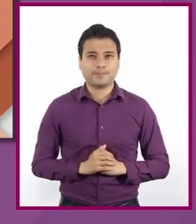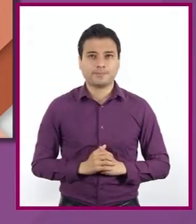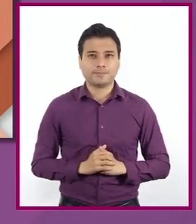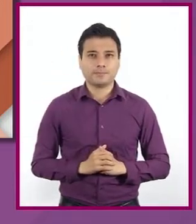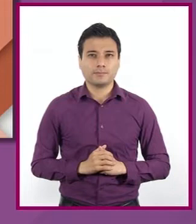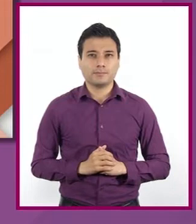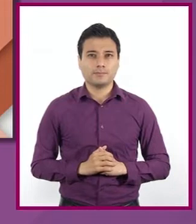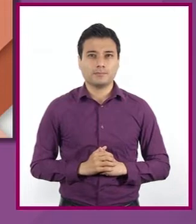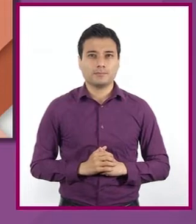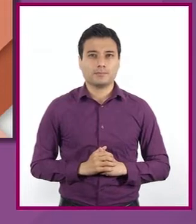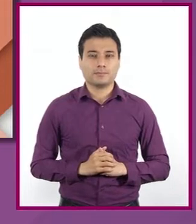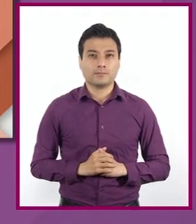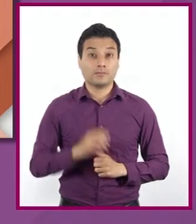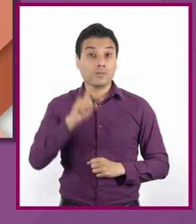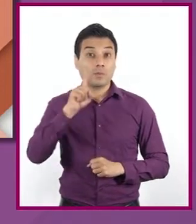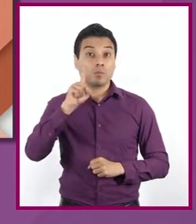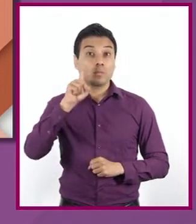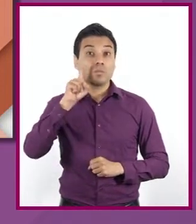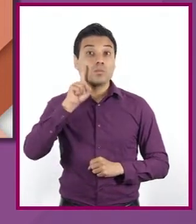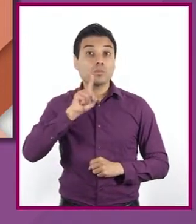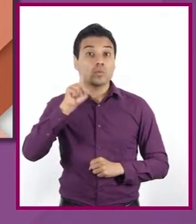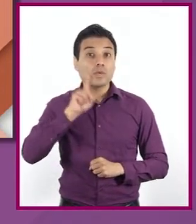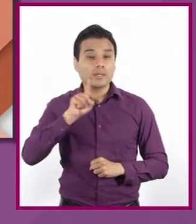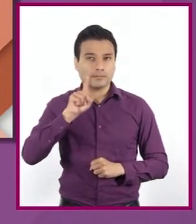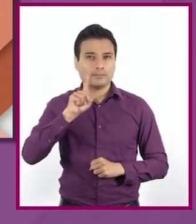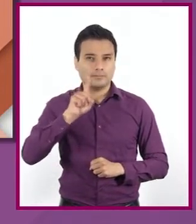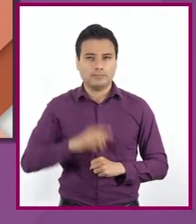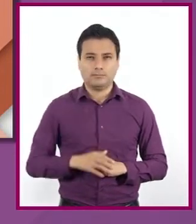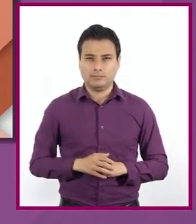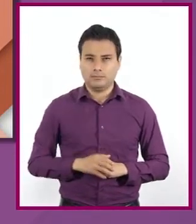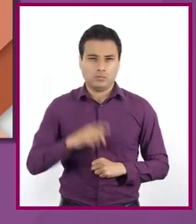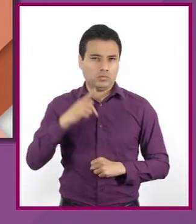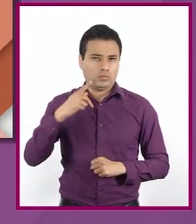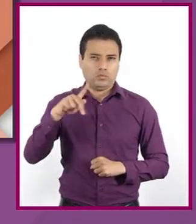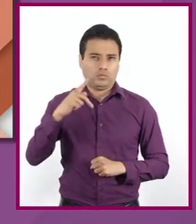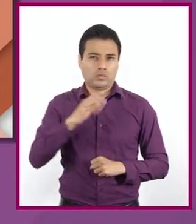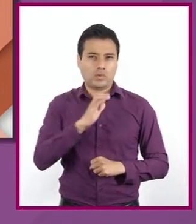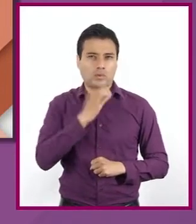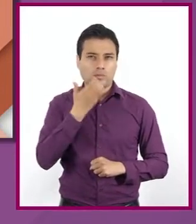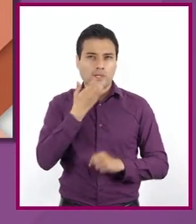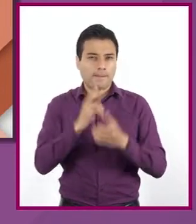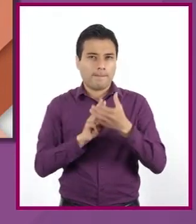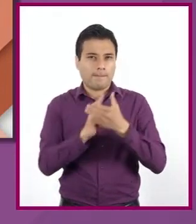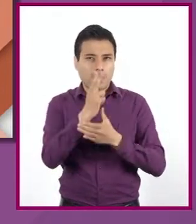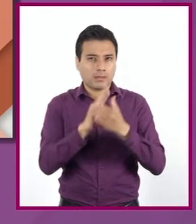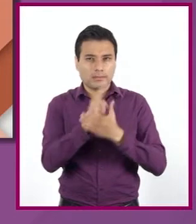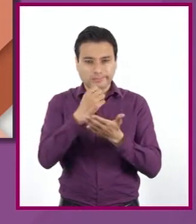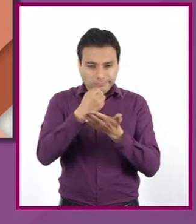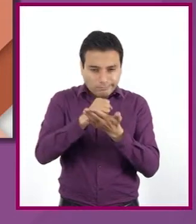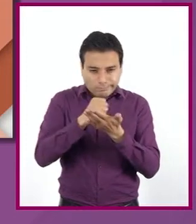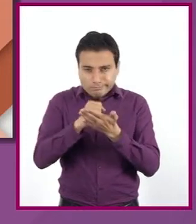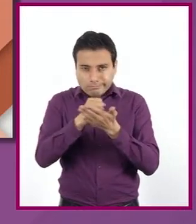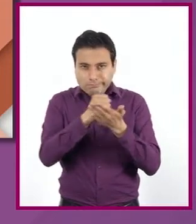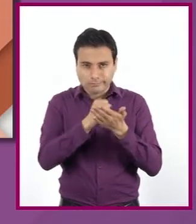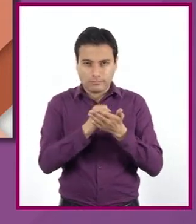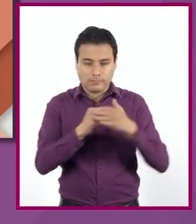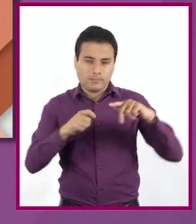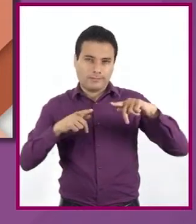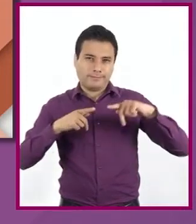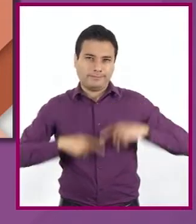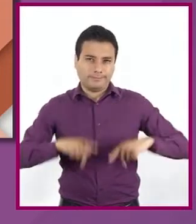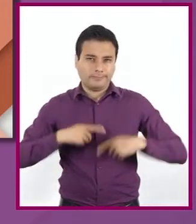La mujer, por medio de algunas hierbas y ciertos rituales, atendía a algunos habitantes del